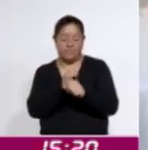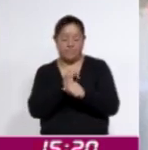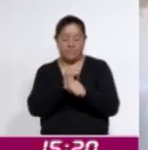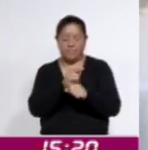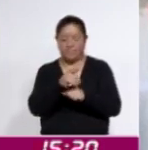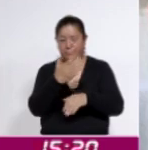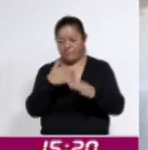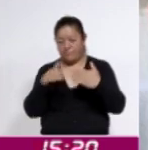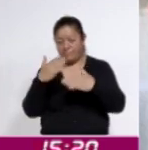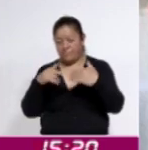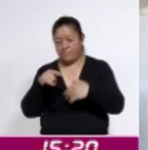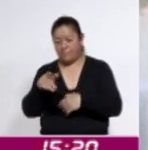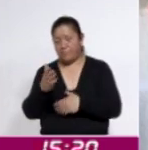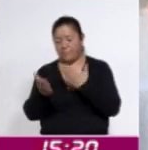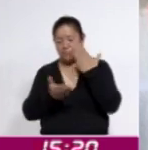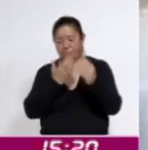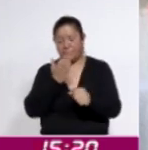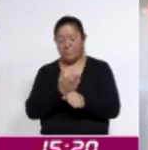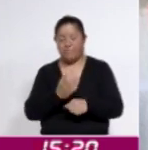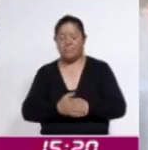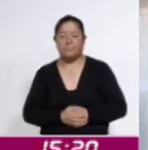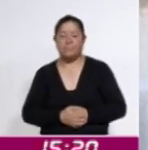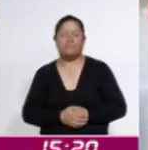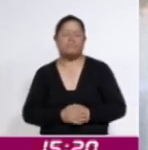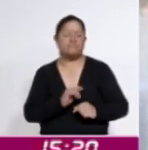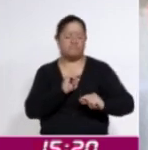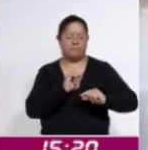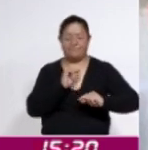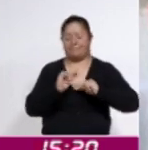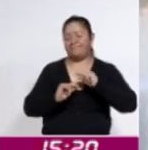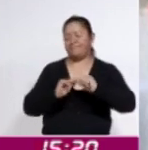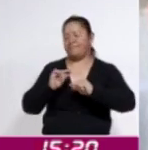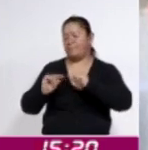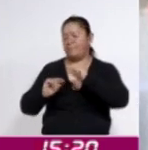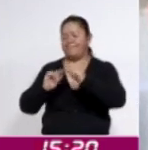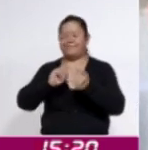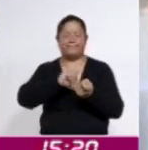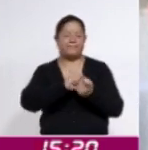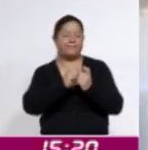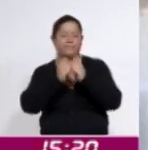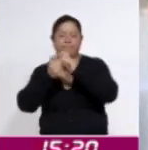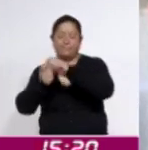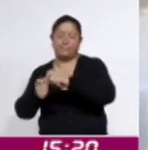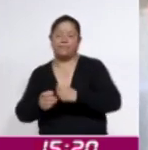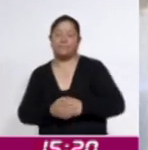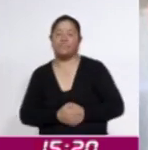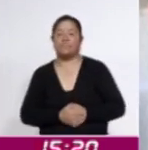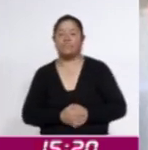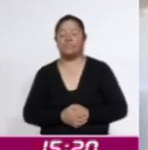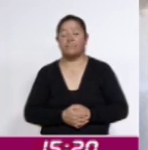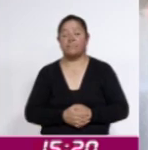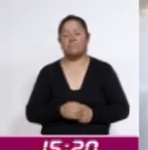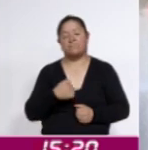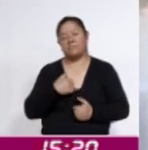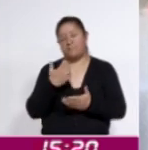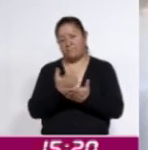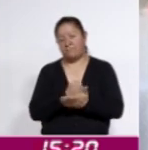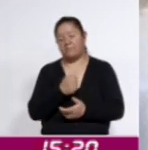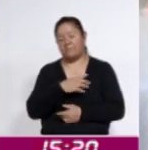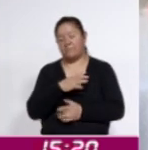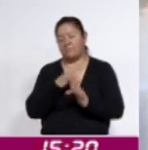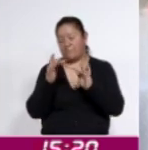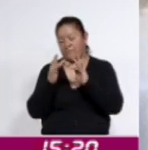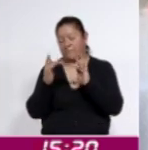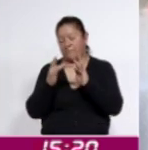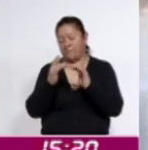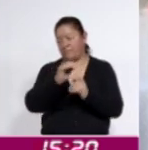de nuestros estudiantes. Fue evolucionando poco a poco y a partir de la virtualidad lo que se logró fue que pudiéramos conectarnos con otros